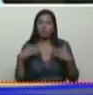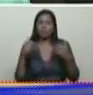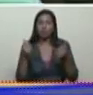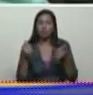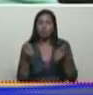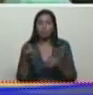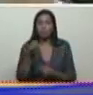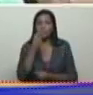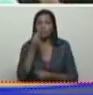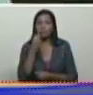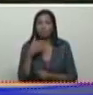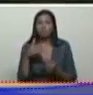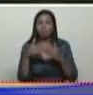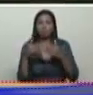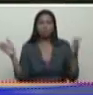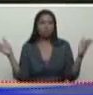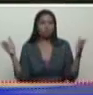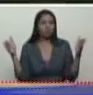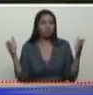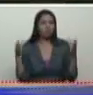medicina. Yo abrí las compuertas.